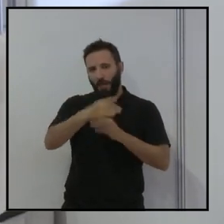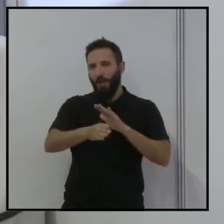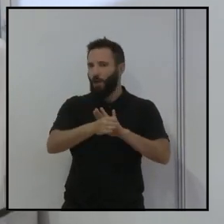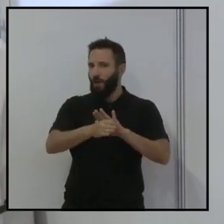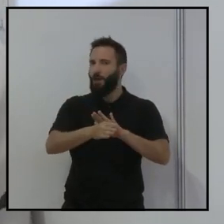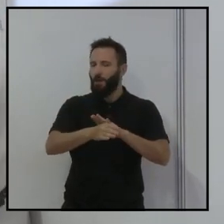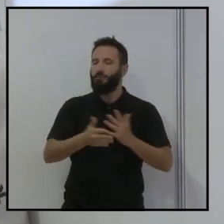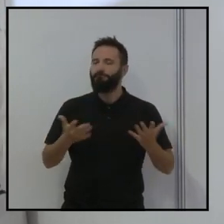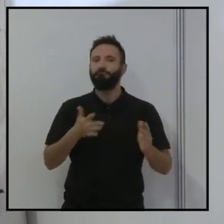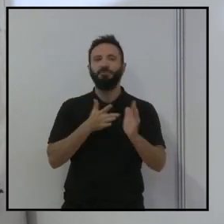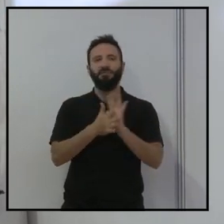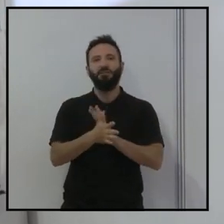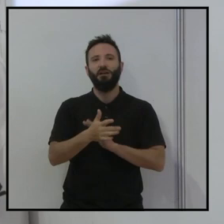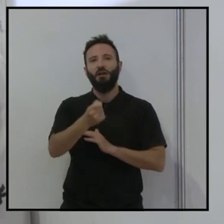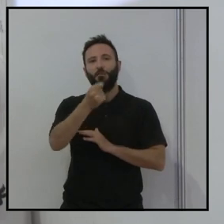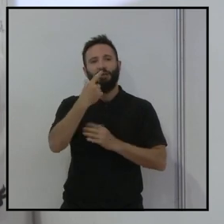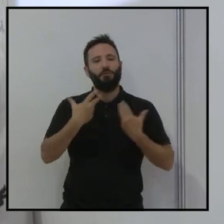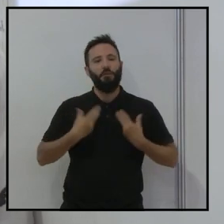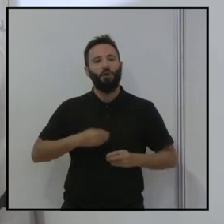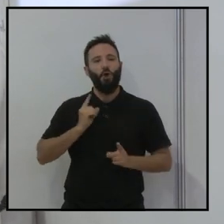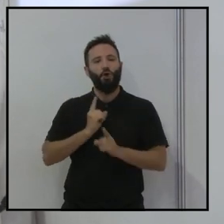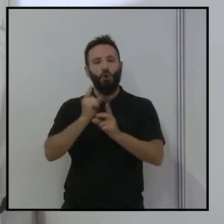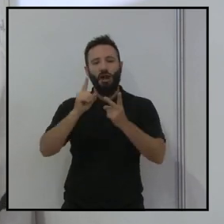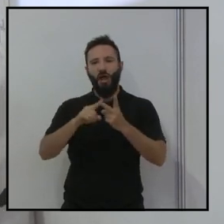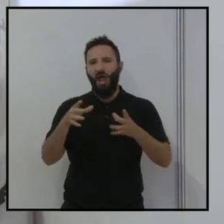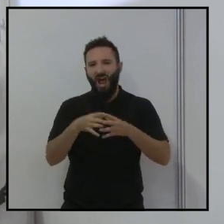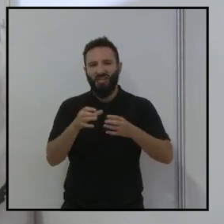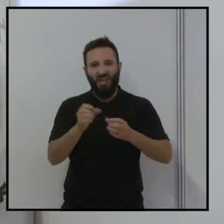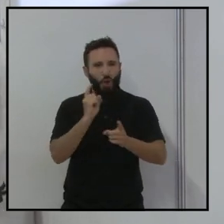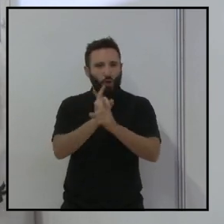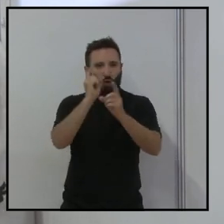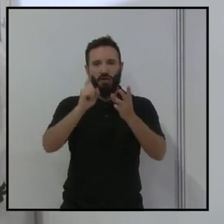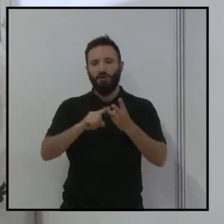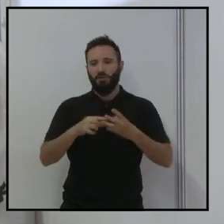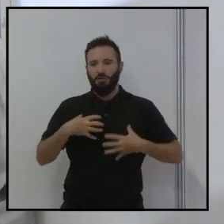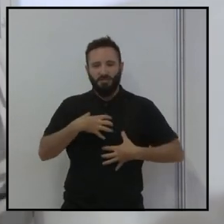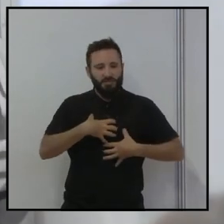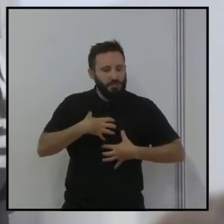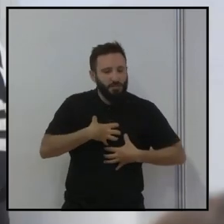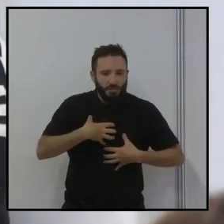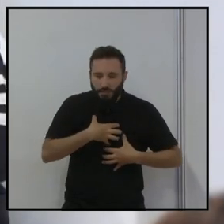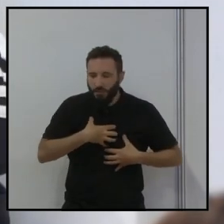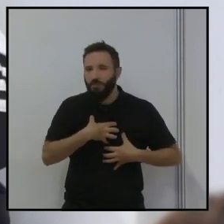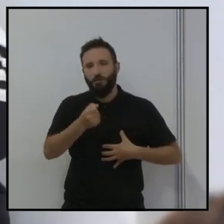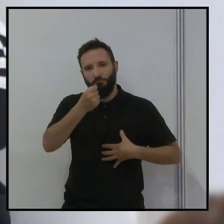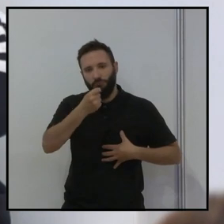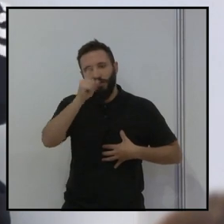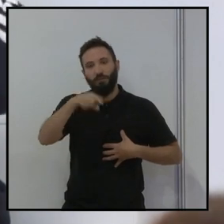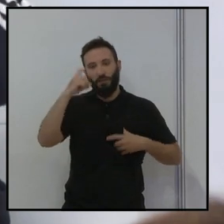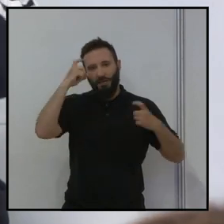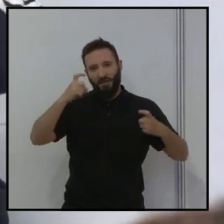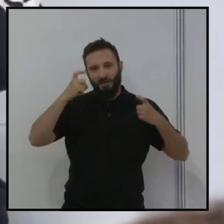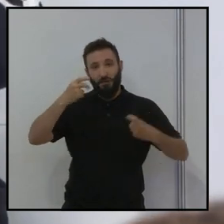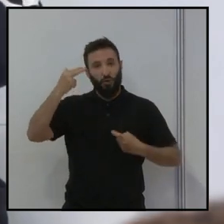decir, tratamientos contra la depresión, la ansiedad, estados de angustia, por supuesto, intentos de suicidio.